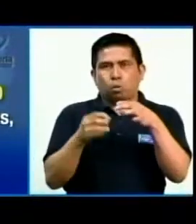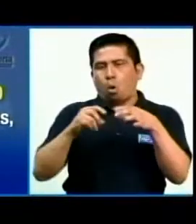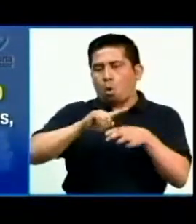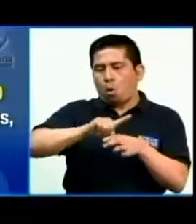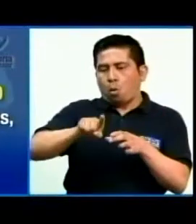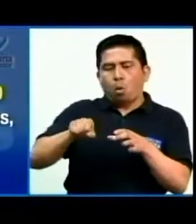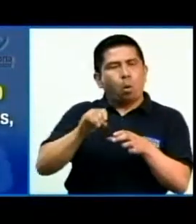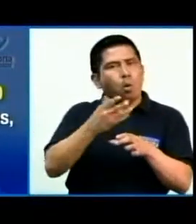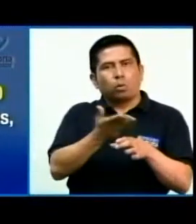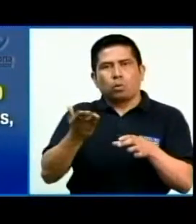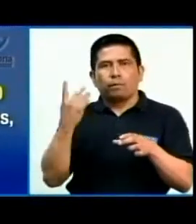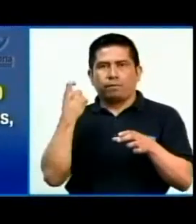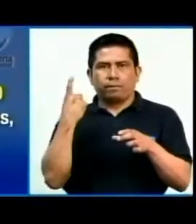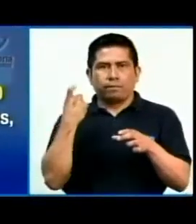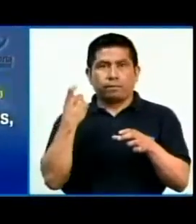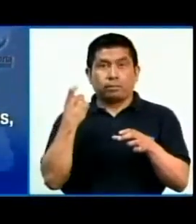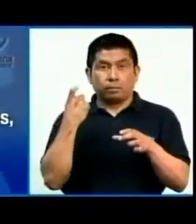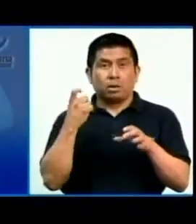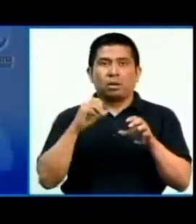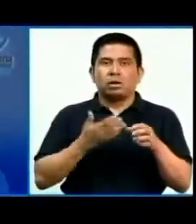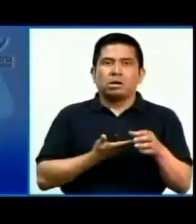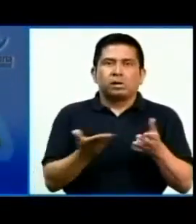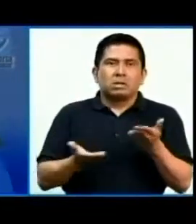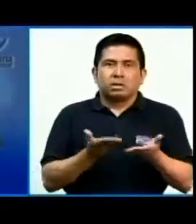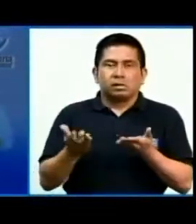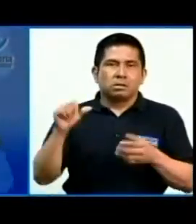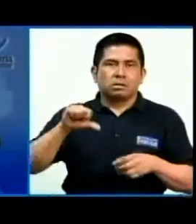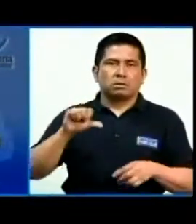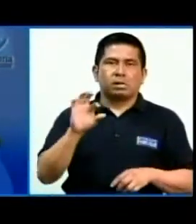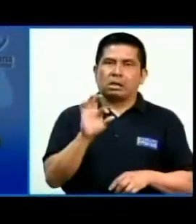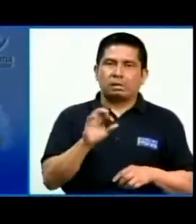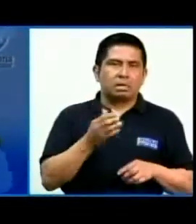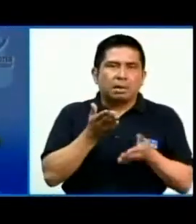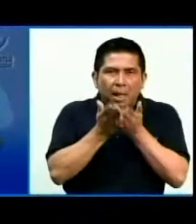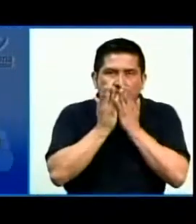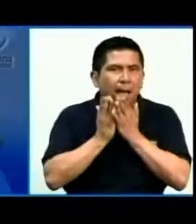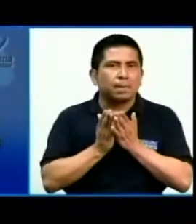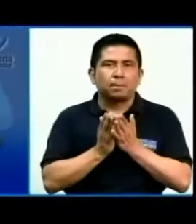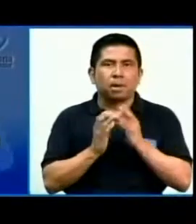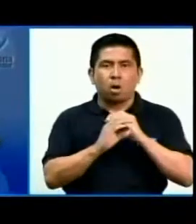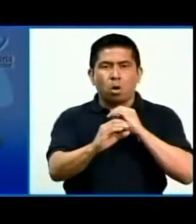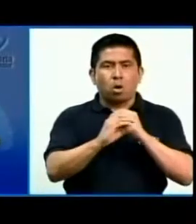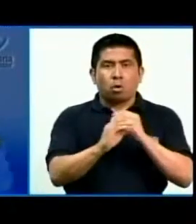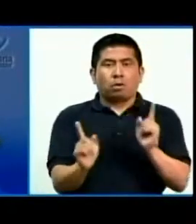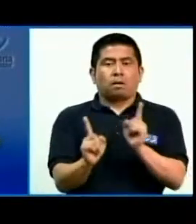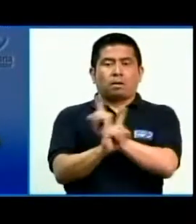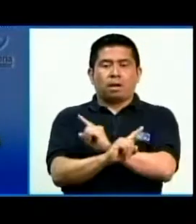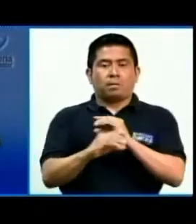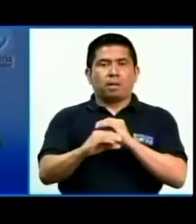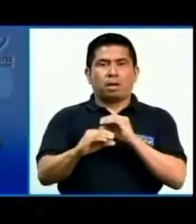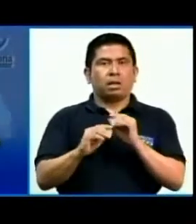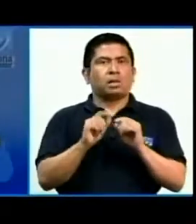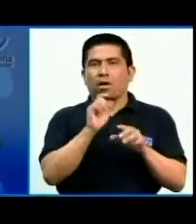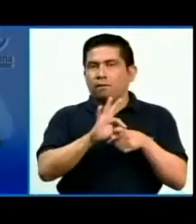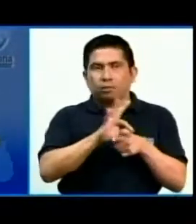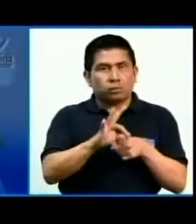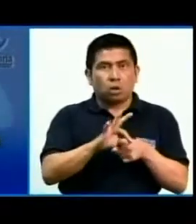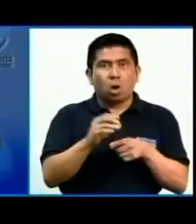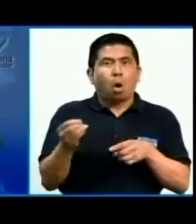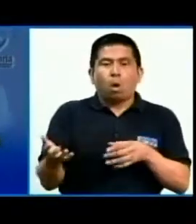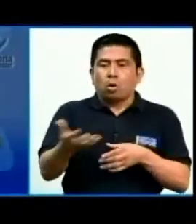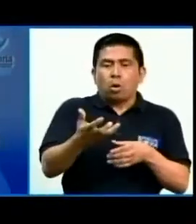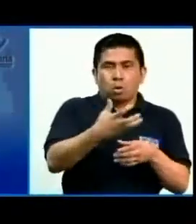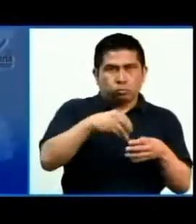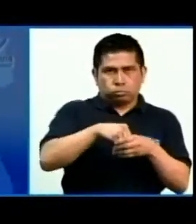válvulas, medidores y otros accesorios, mal servicio o mala calidad del agua, cañerías obstruidas, nuevos